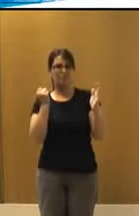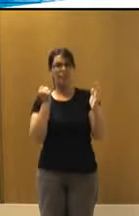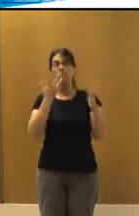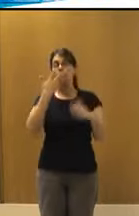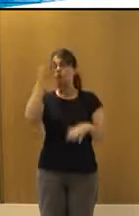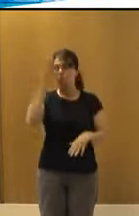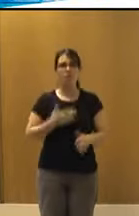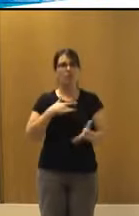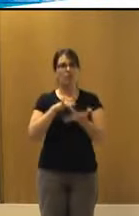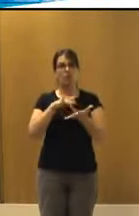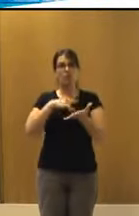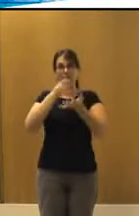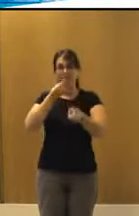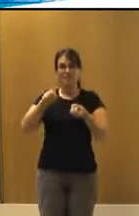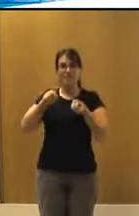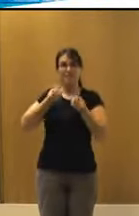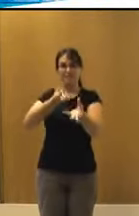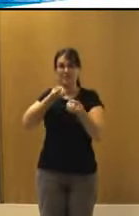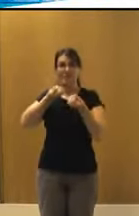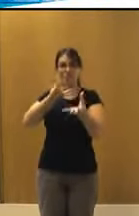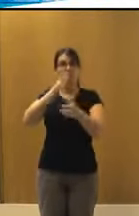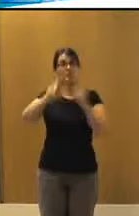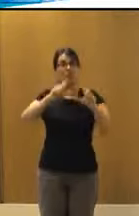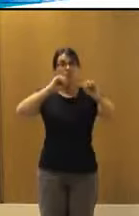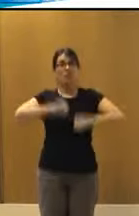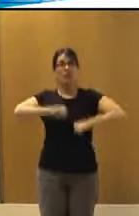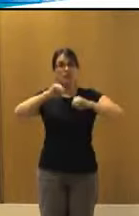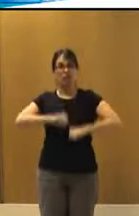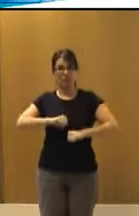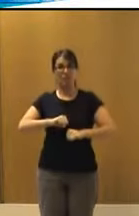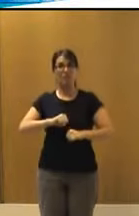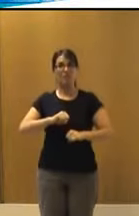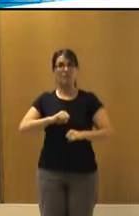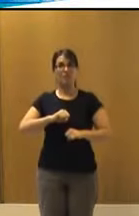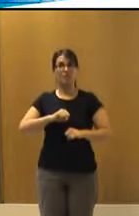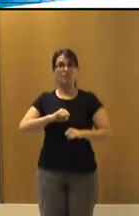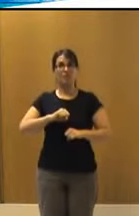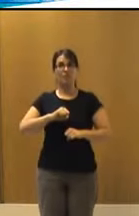y es muy importante a la hora de comunicar con personas mayores,